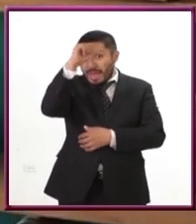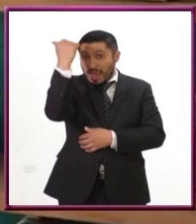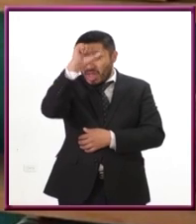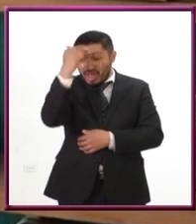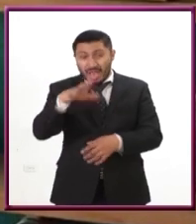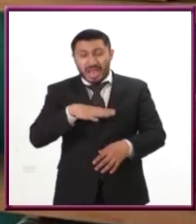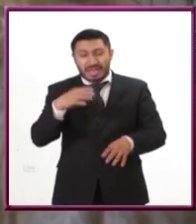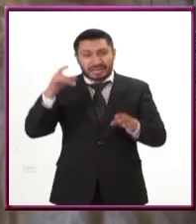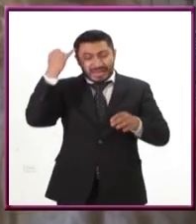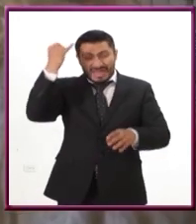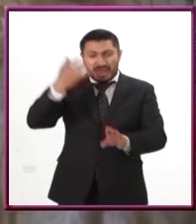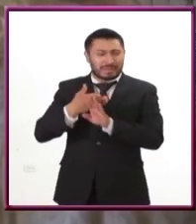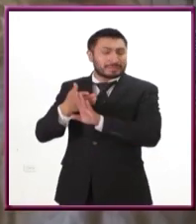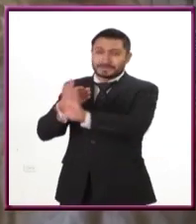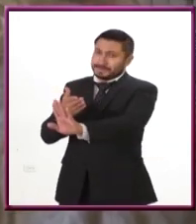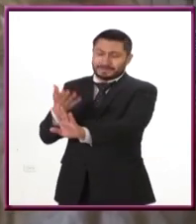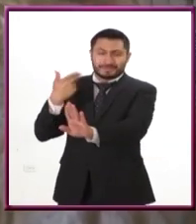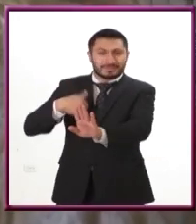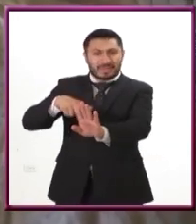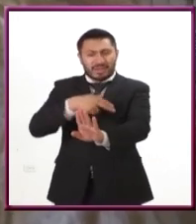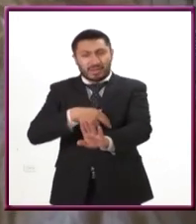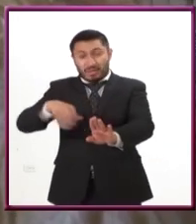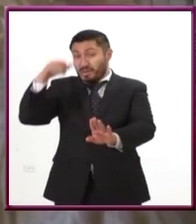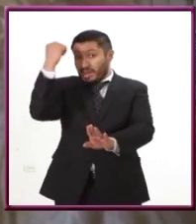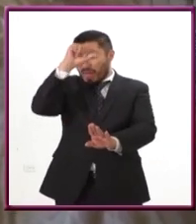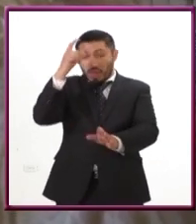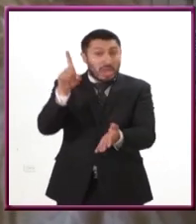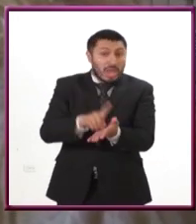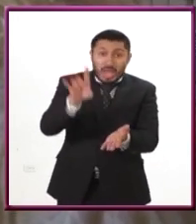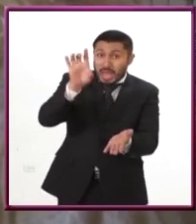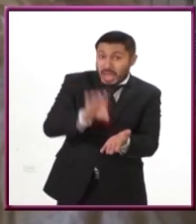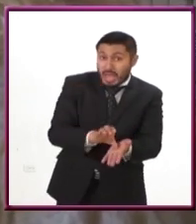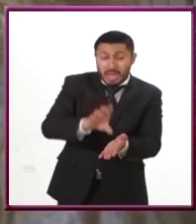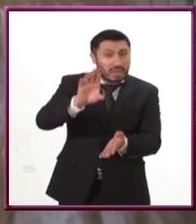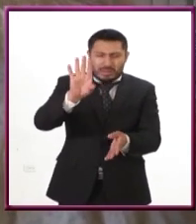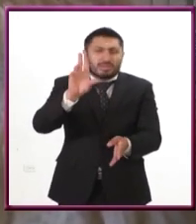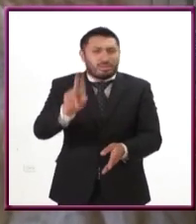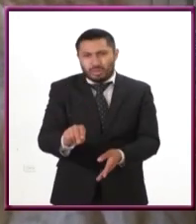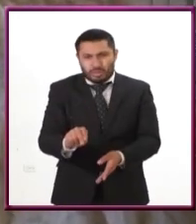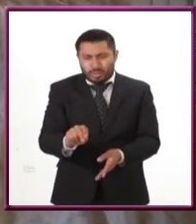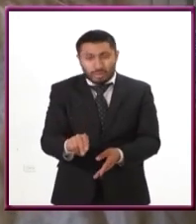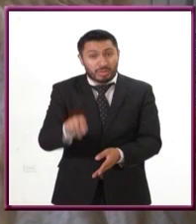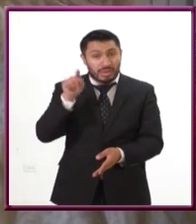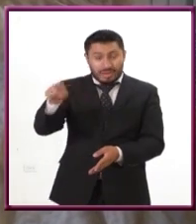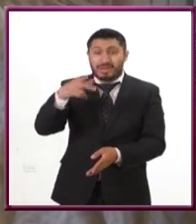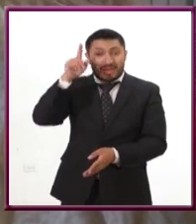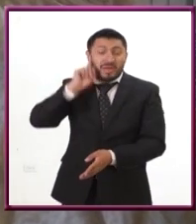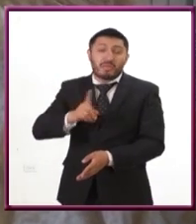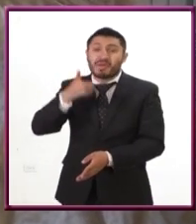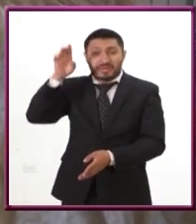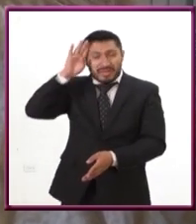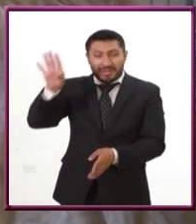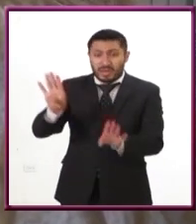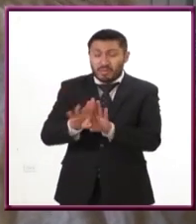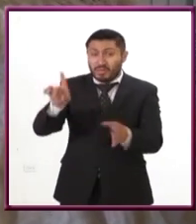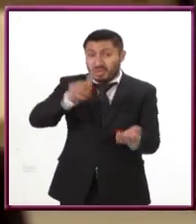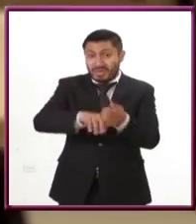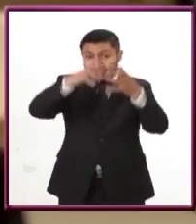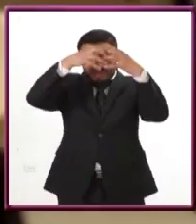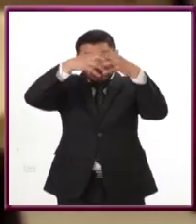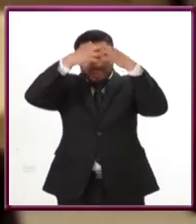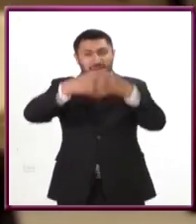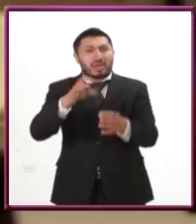espectro autista, rechazó la idea de que las personas con autismo fueran discapacitadas como se creía. Ella pensaba que sus